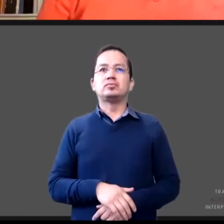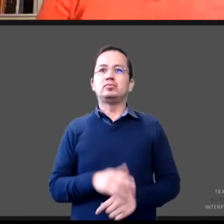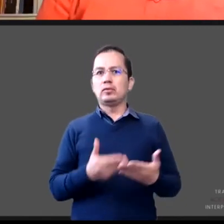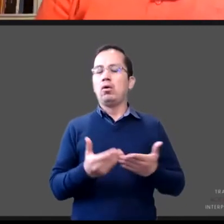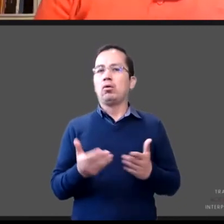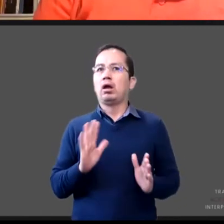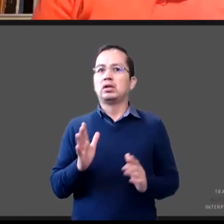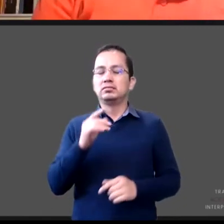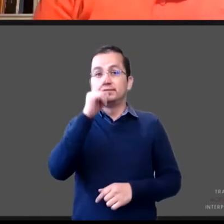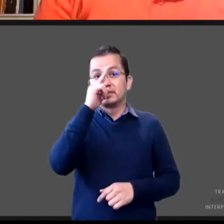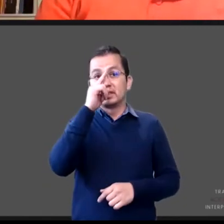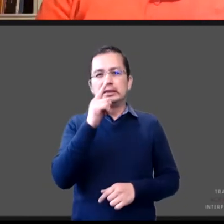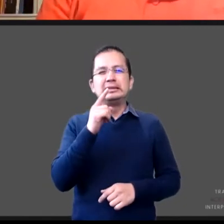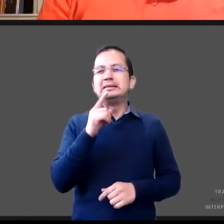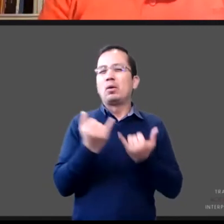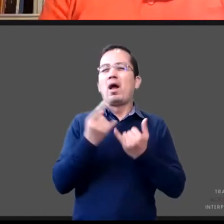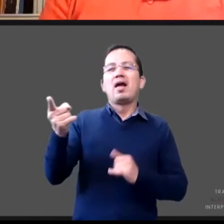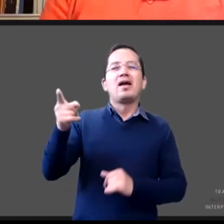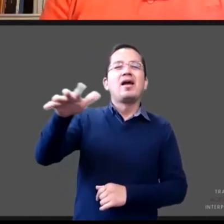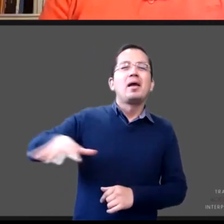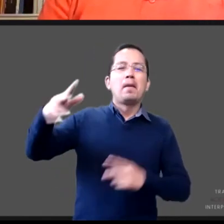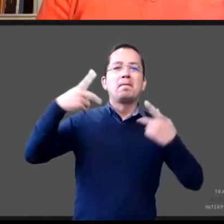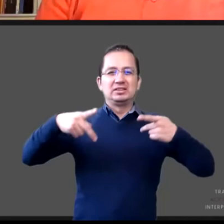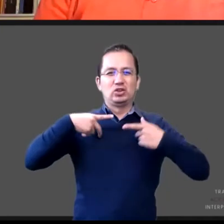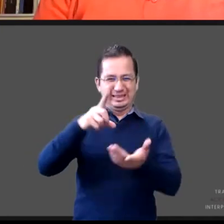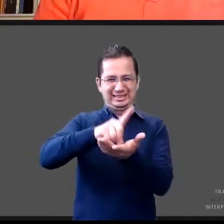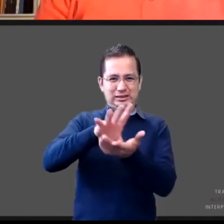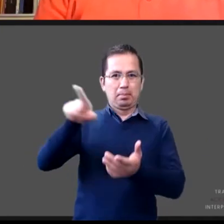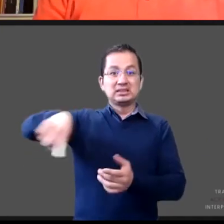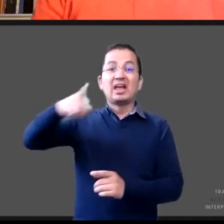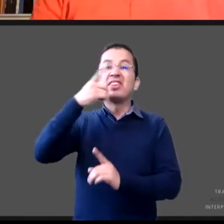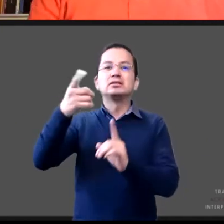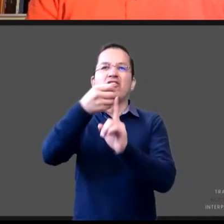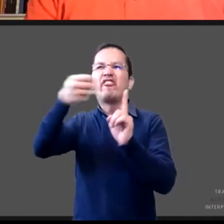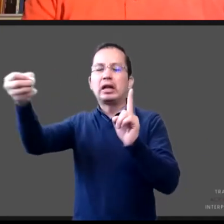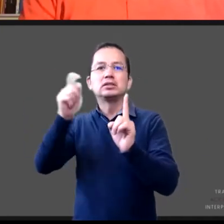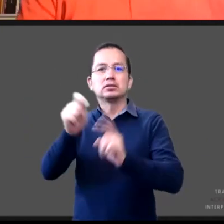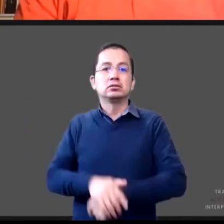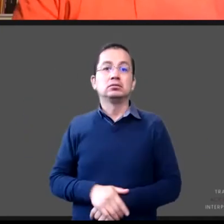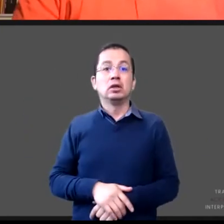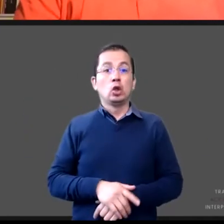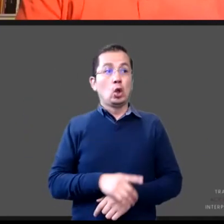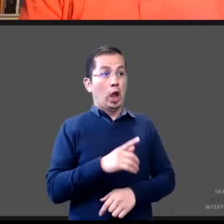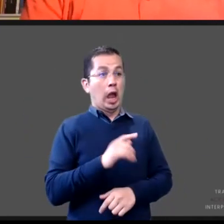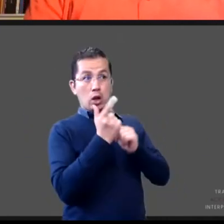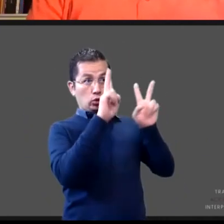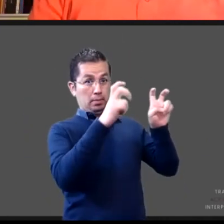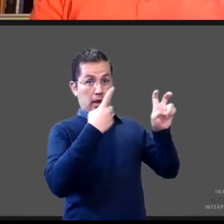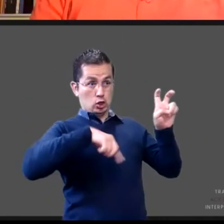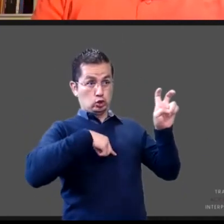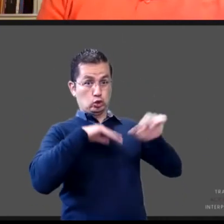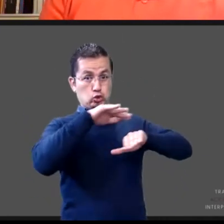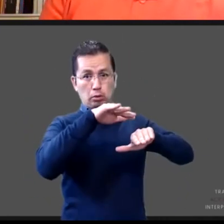el lema que hicieron famosas las personas con discapacidad, nada de nosotros y nosotros, ¿no? Yo creo que la Convención